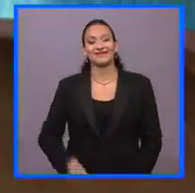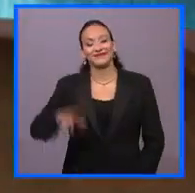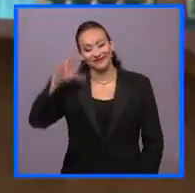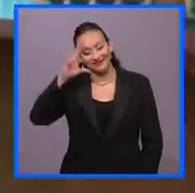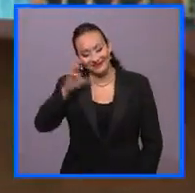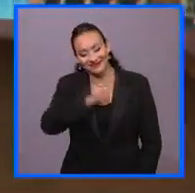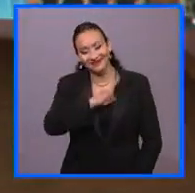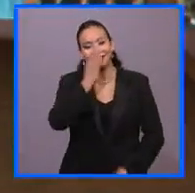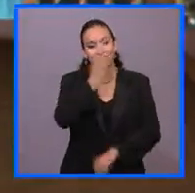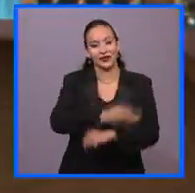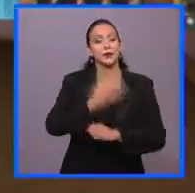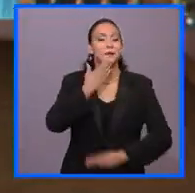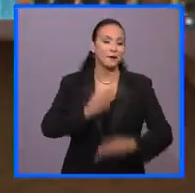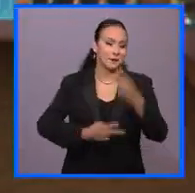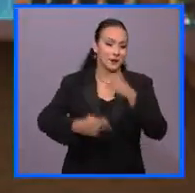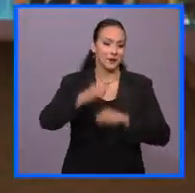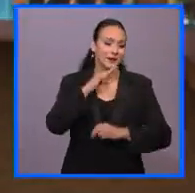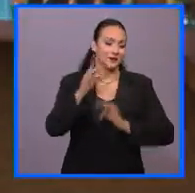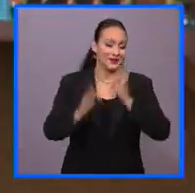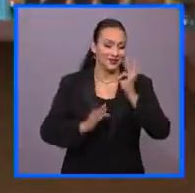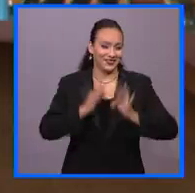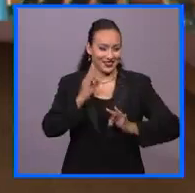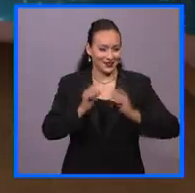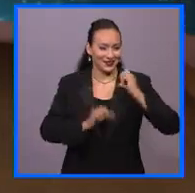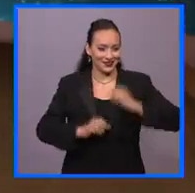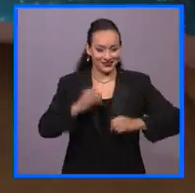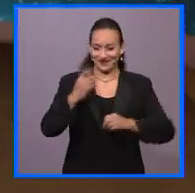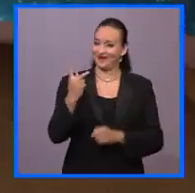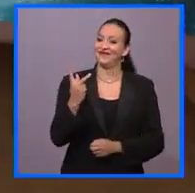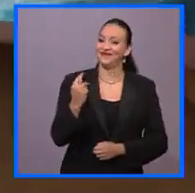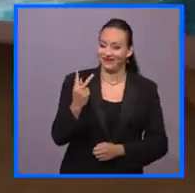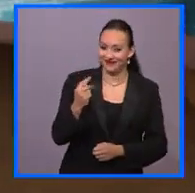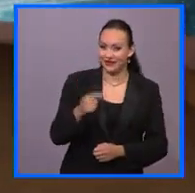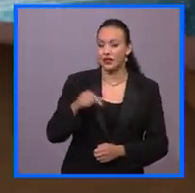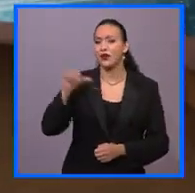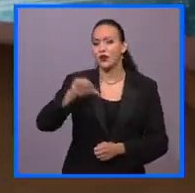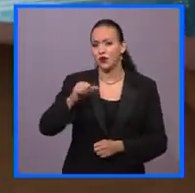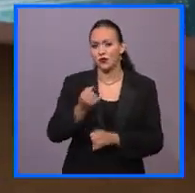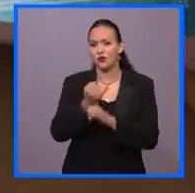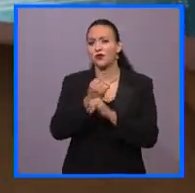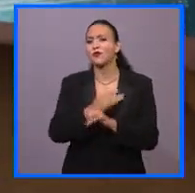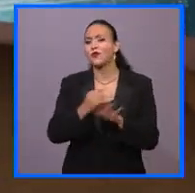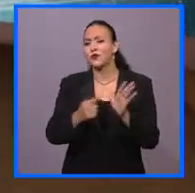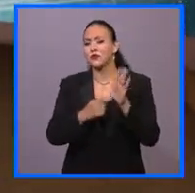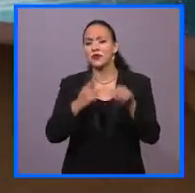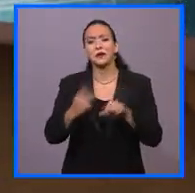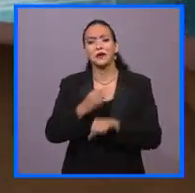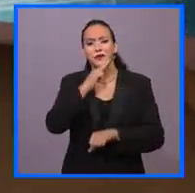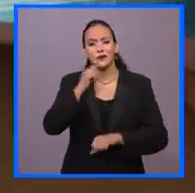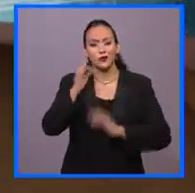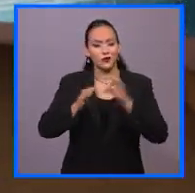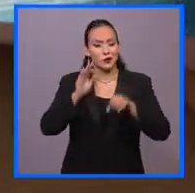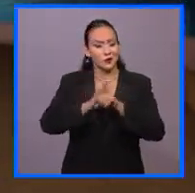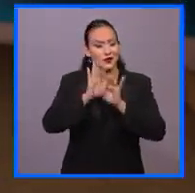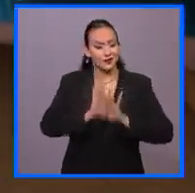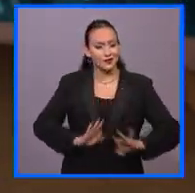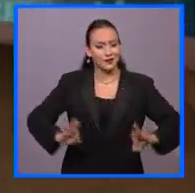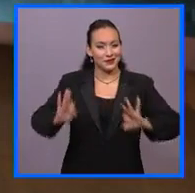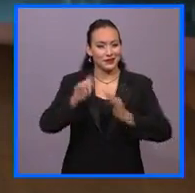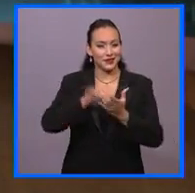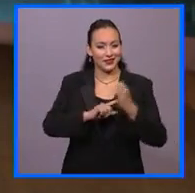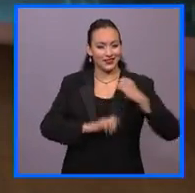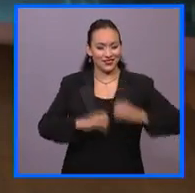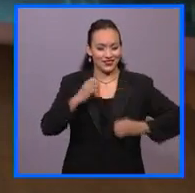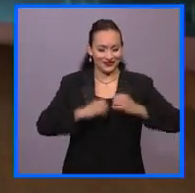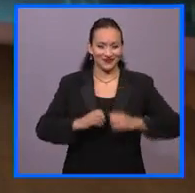buenas tardes, es un gusto darle la bienvenida a este corte informativo en el que le presentaremos la información más relevante del Poder Judicial de